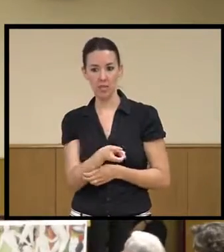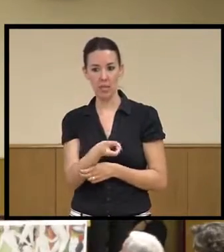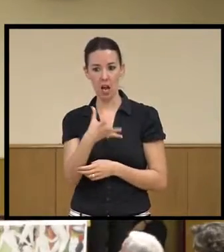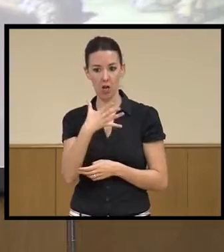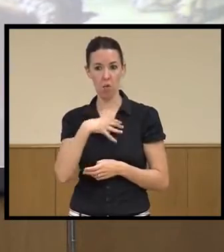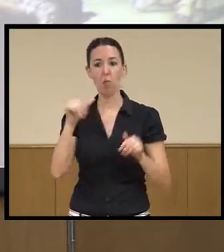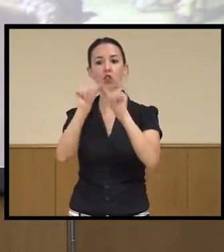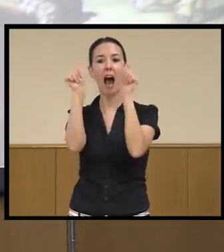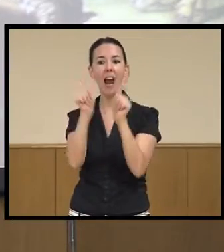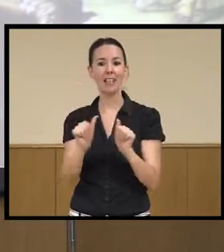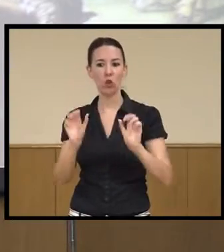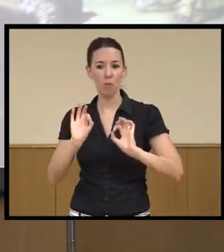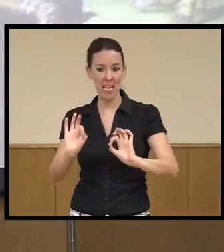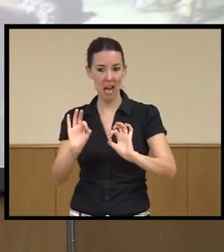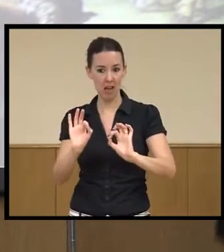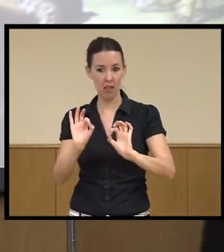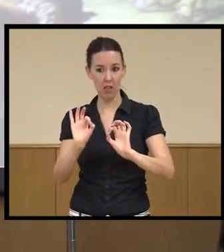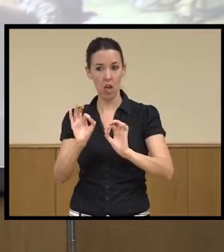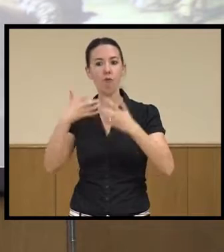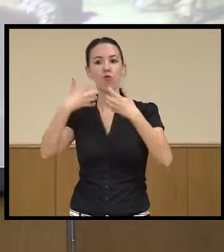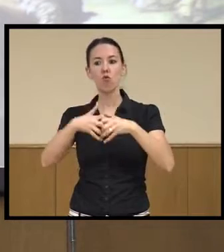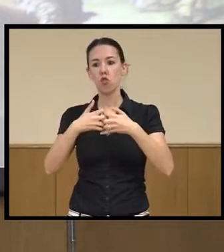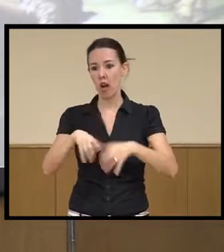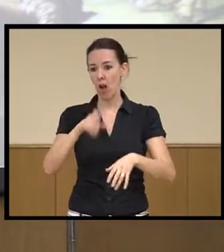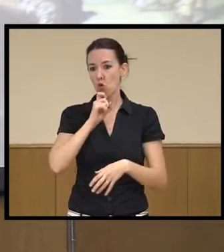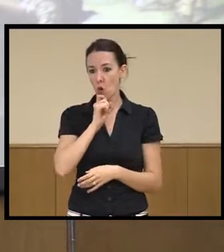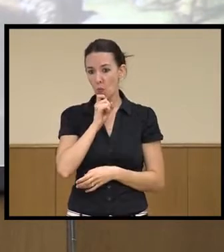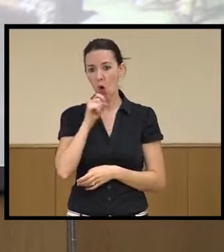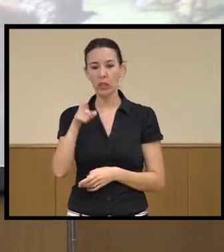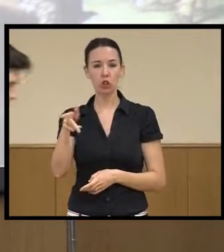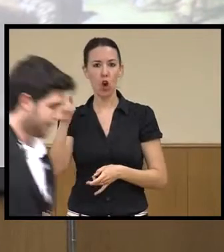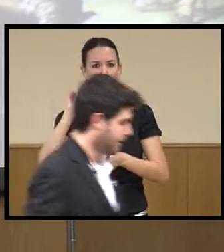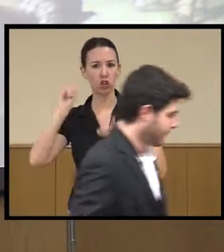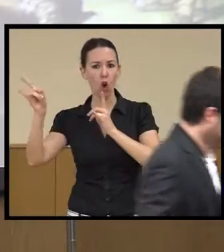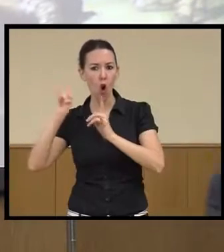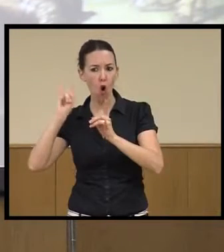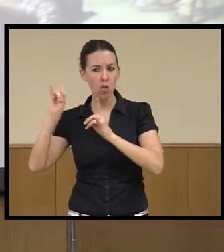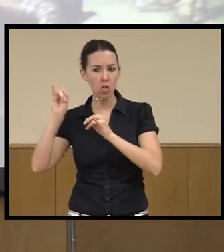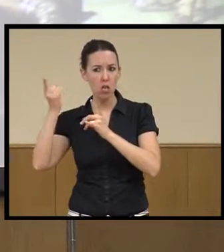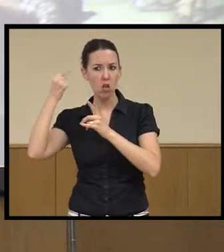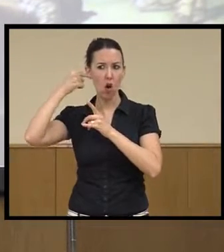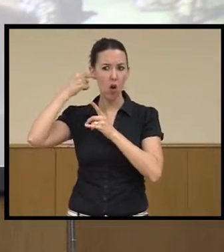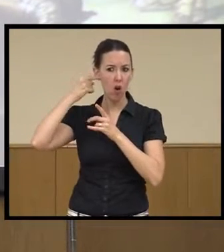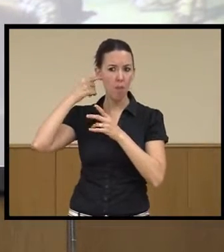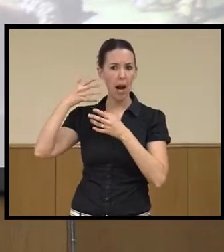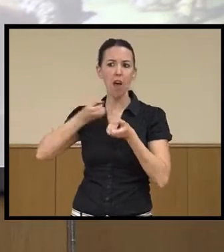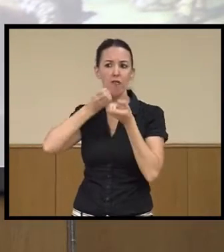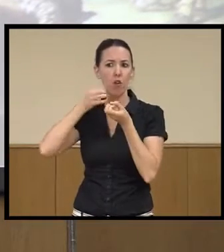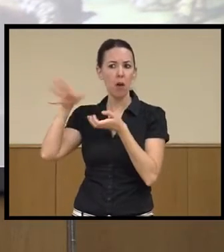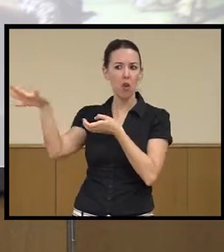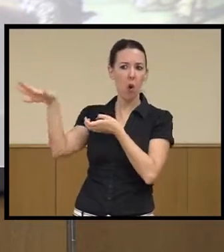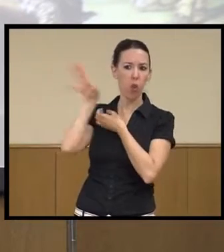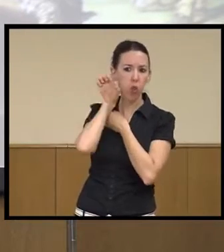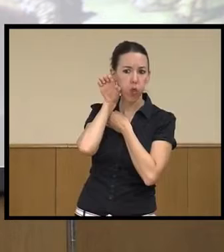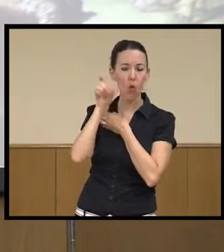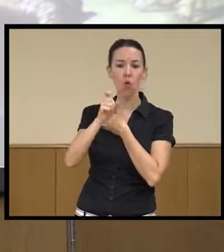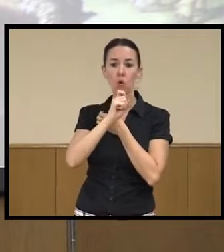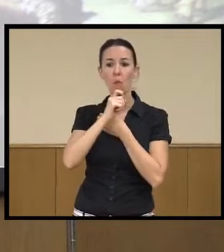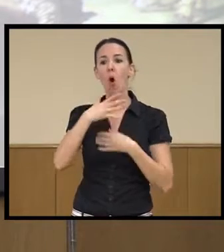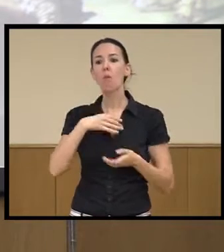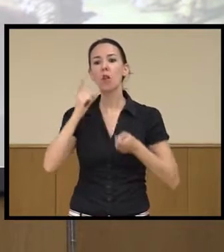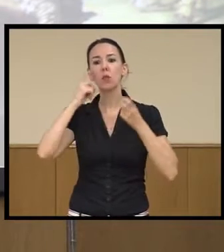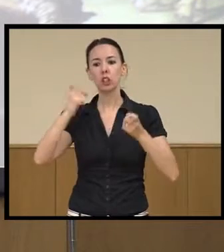anatomía, de cómo funciona esto de que el sonido pase y se transforme en información. Podríamos tratar de